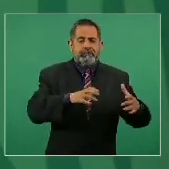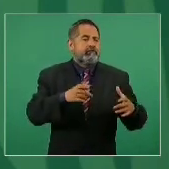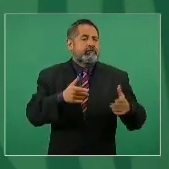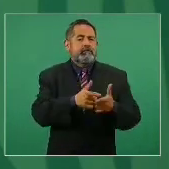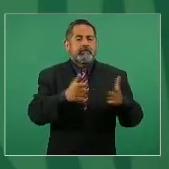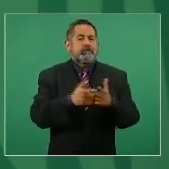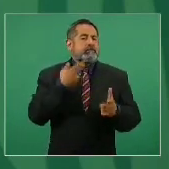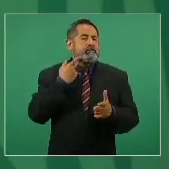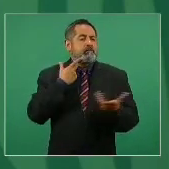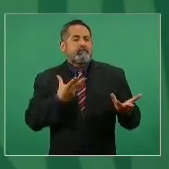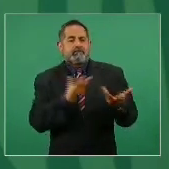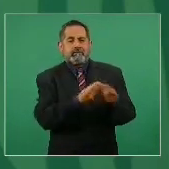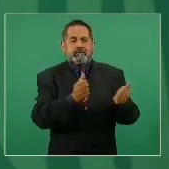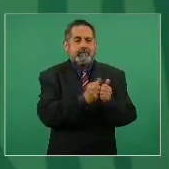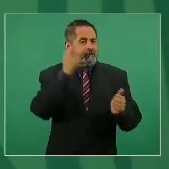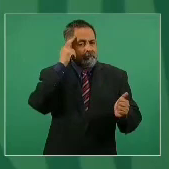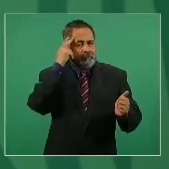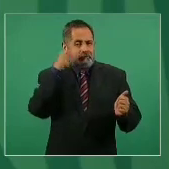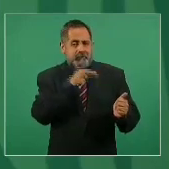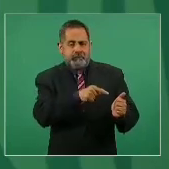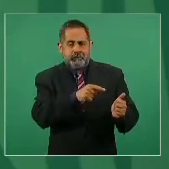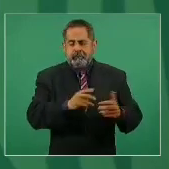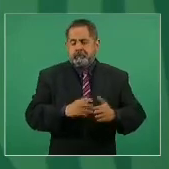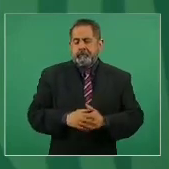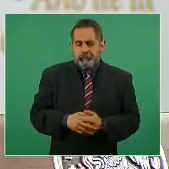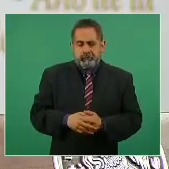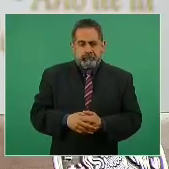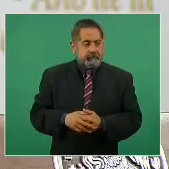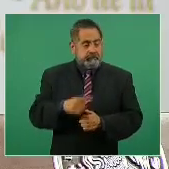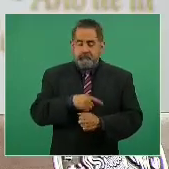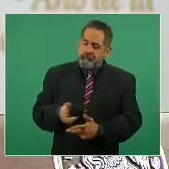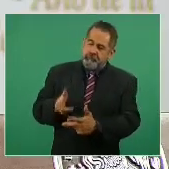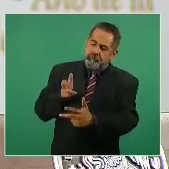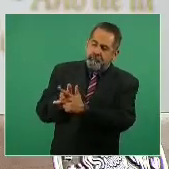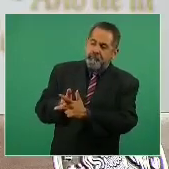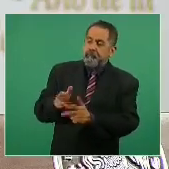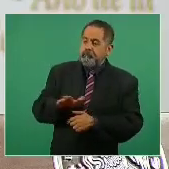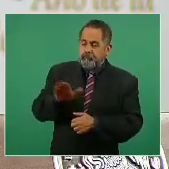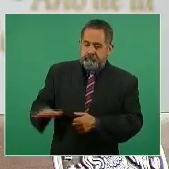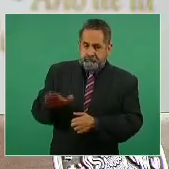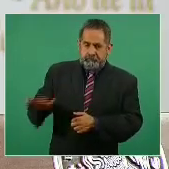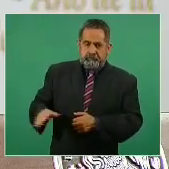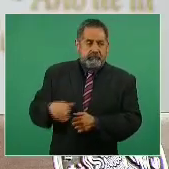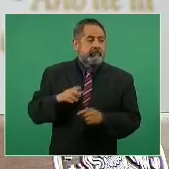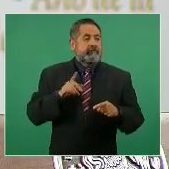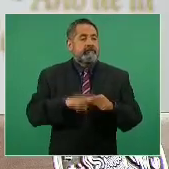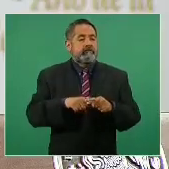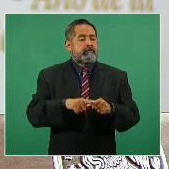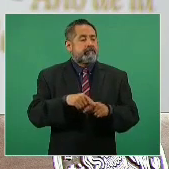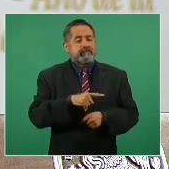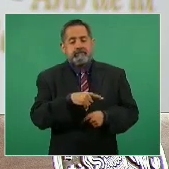políticos porfiristas. Y bueno, los ejecutores fueron los